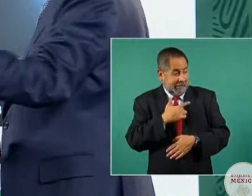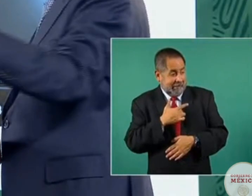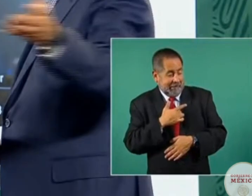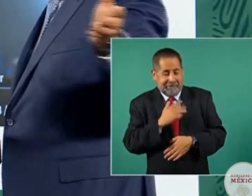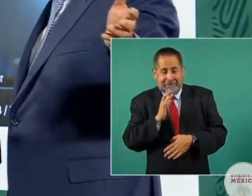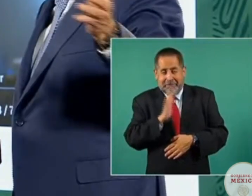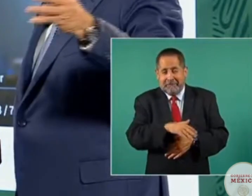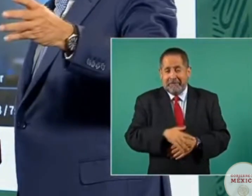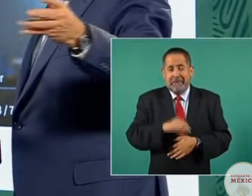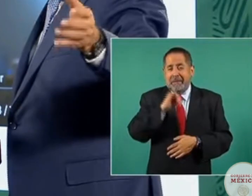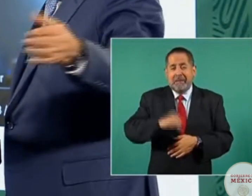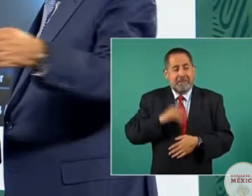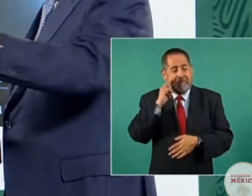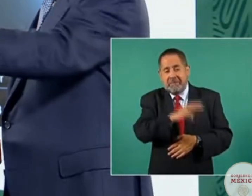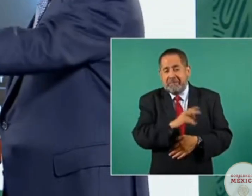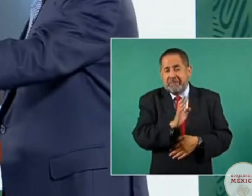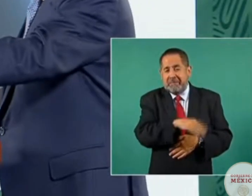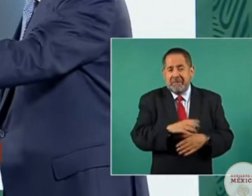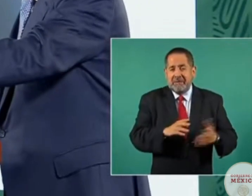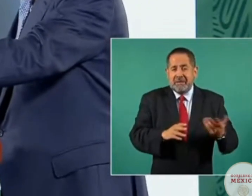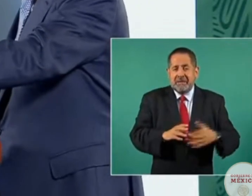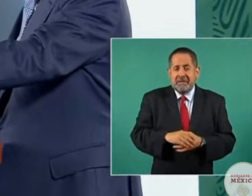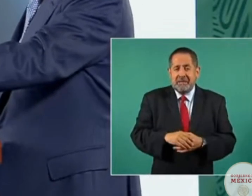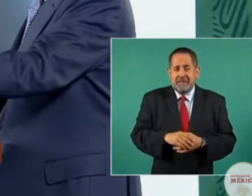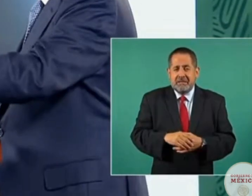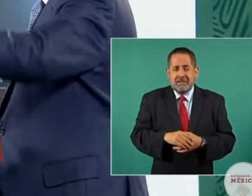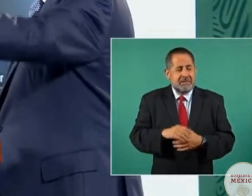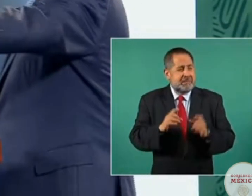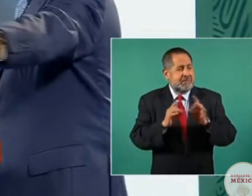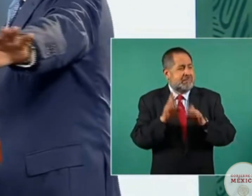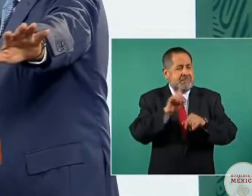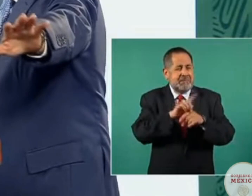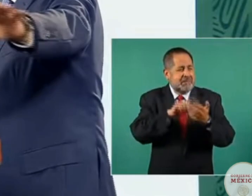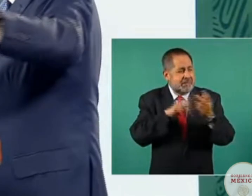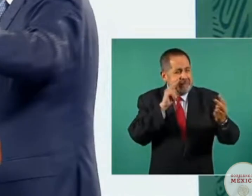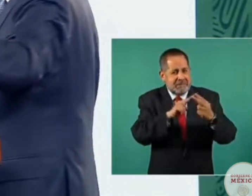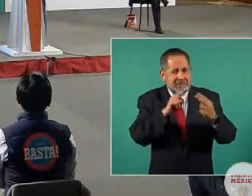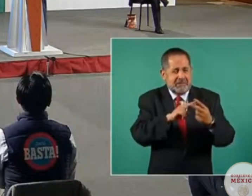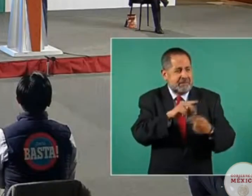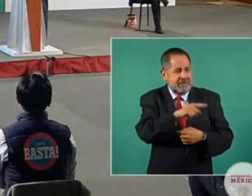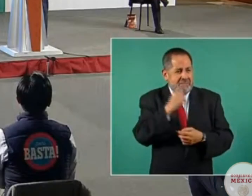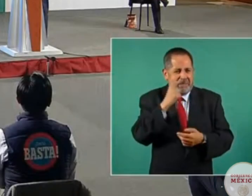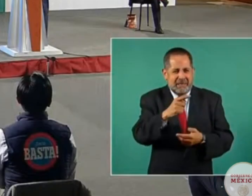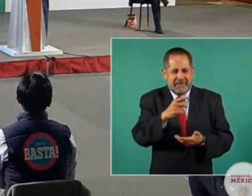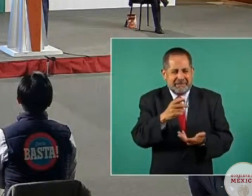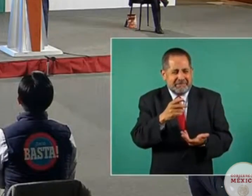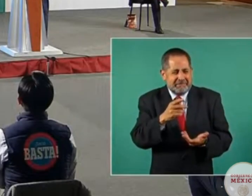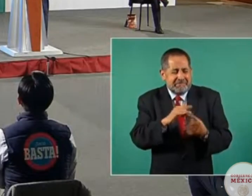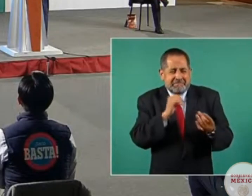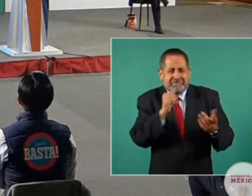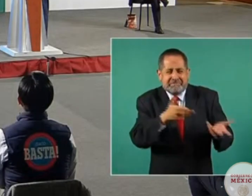lo he visto nada más cuando dijo que no había que tomar caguamas. Yo dije que con moderación.